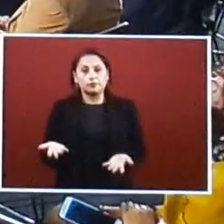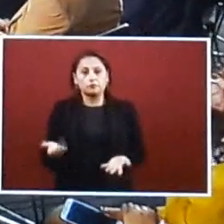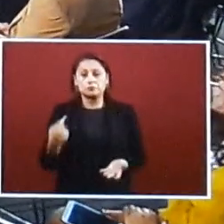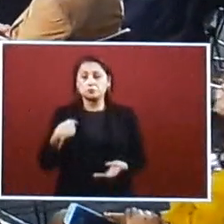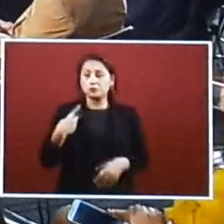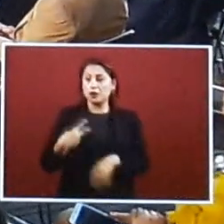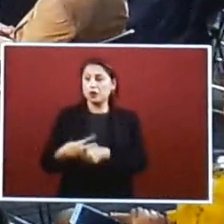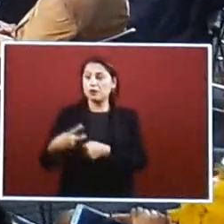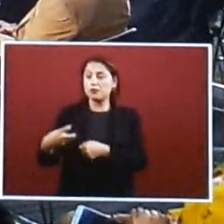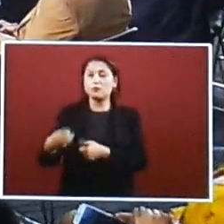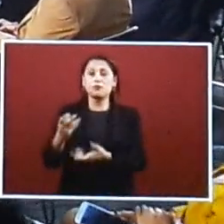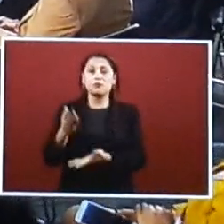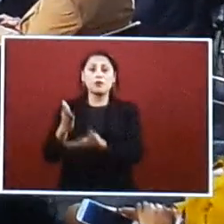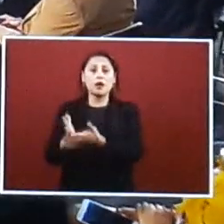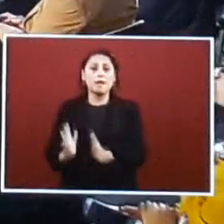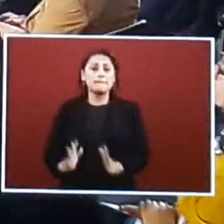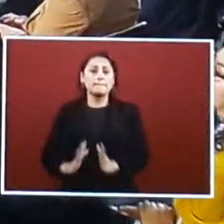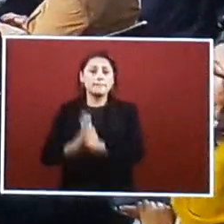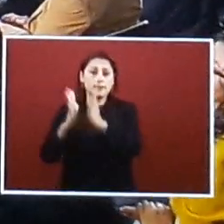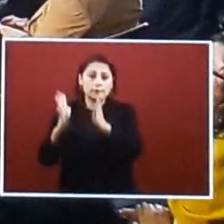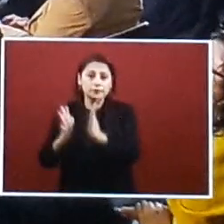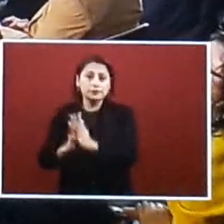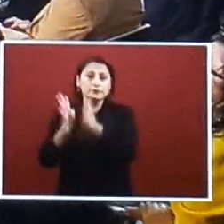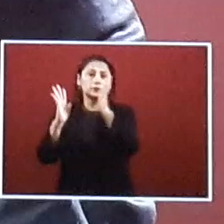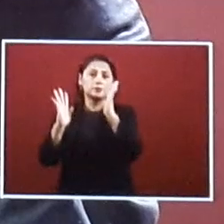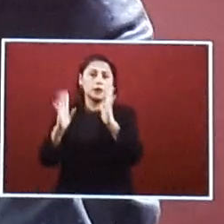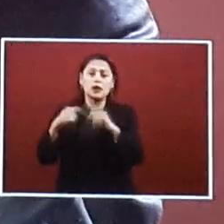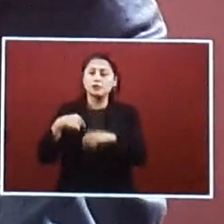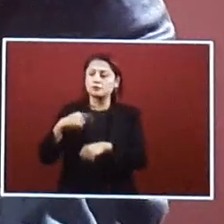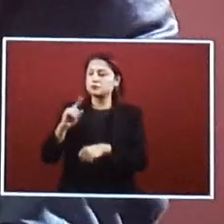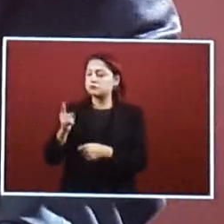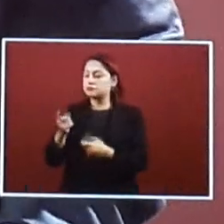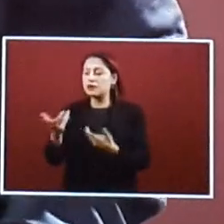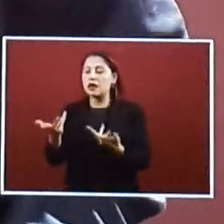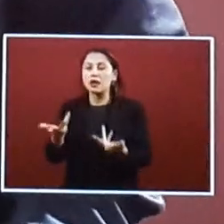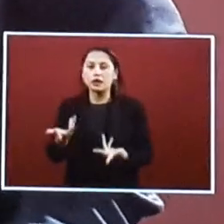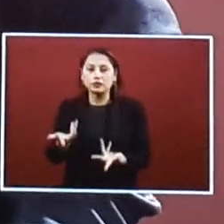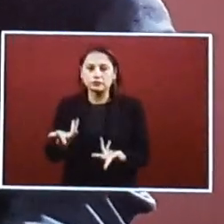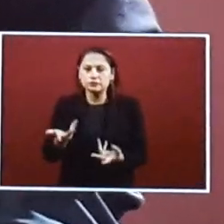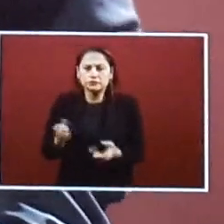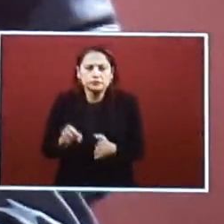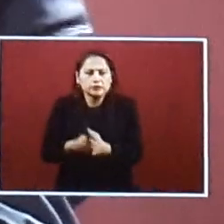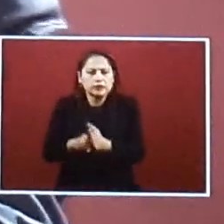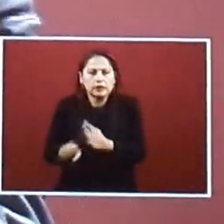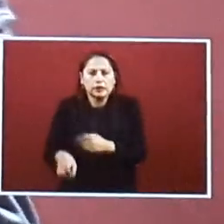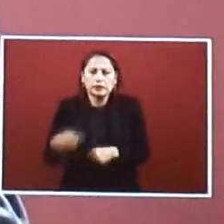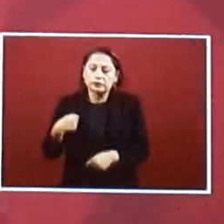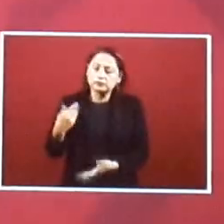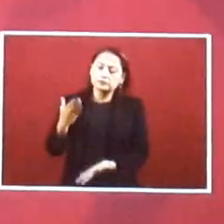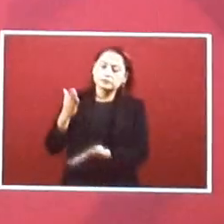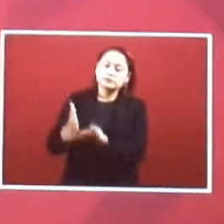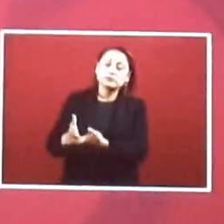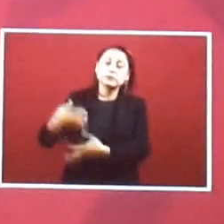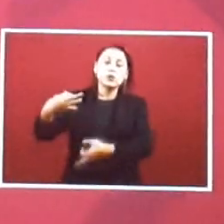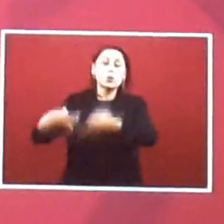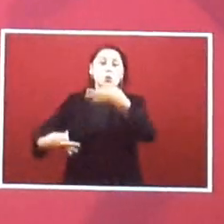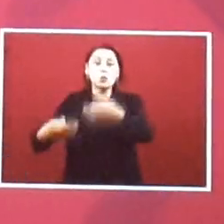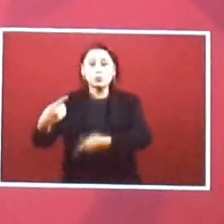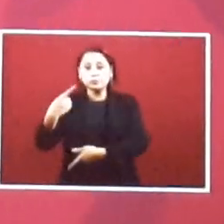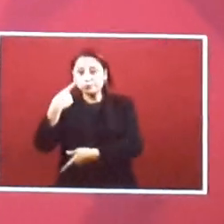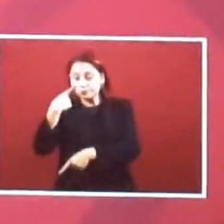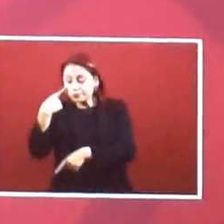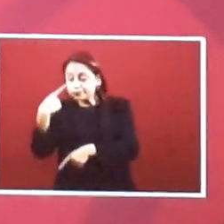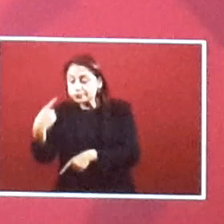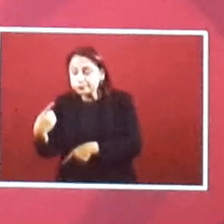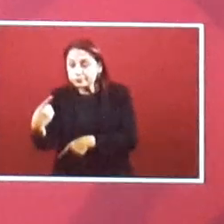participar, que actuemos como jueces, es